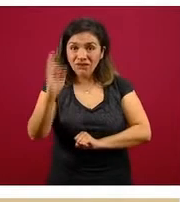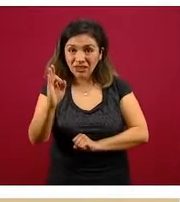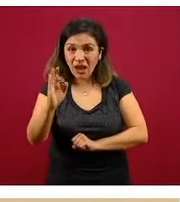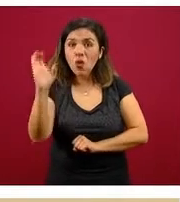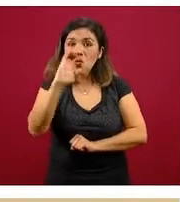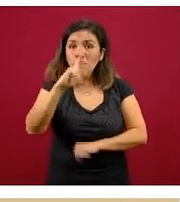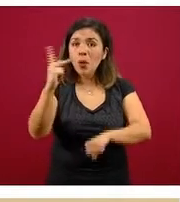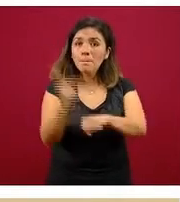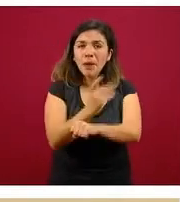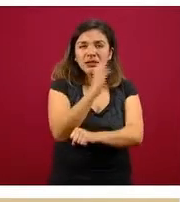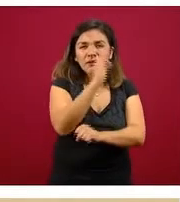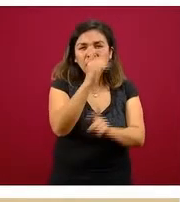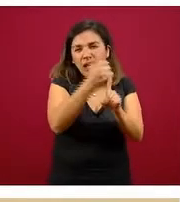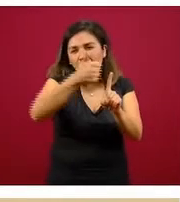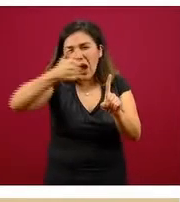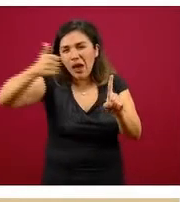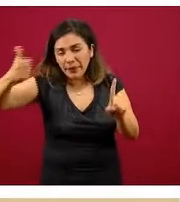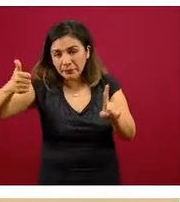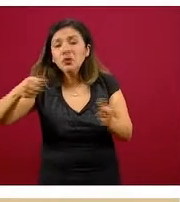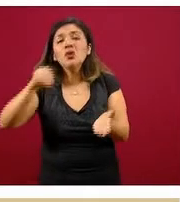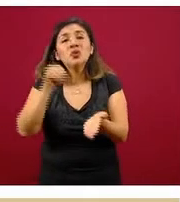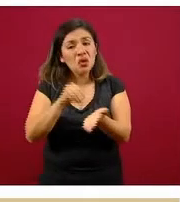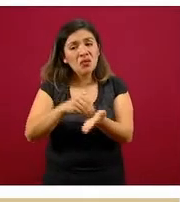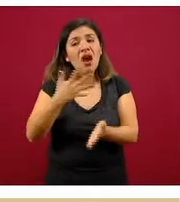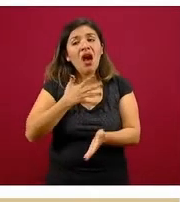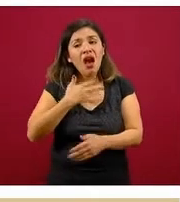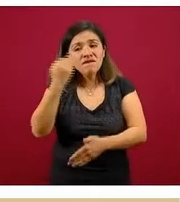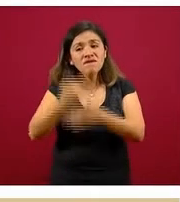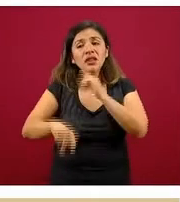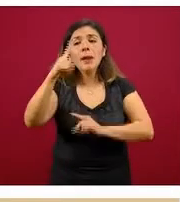ocurrido. Podemos ver que también aún tenemos